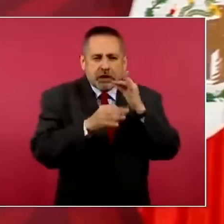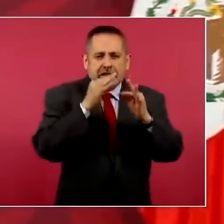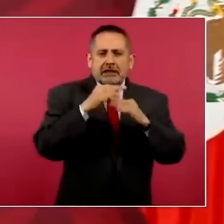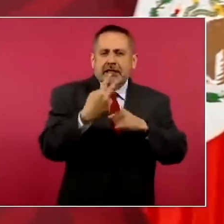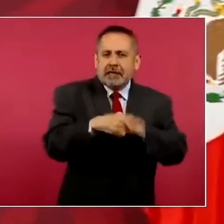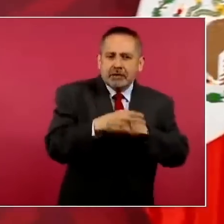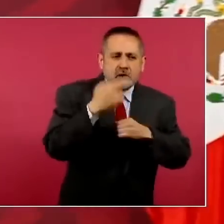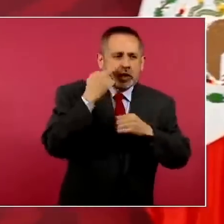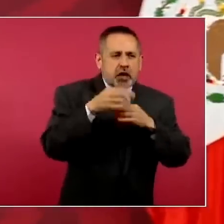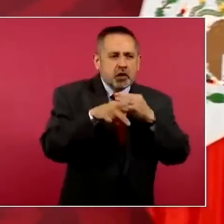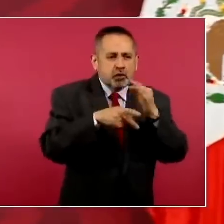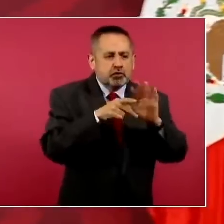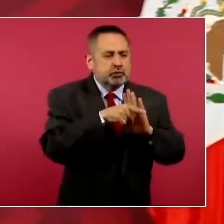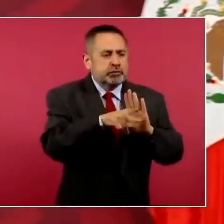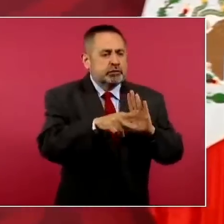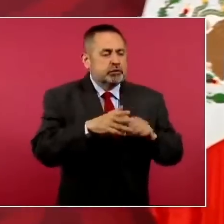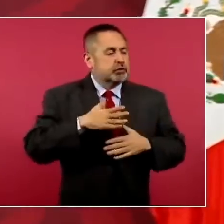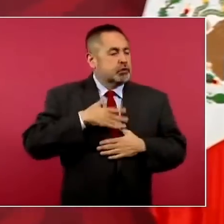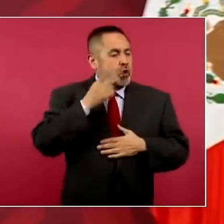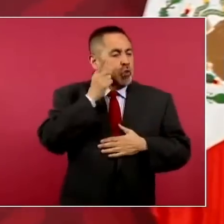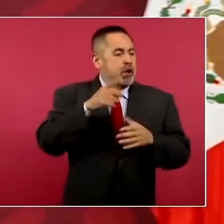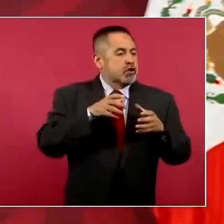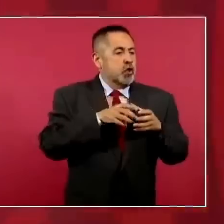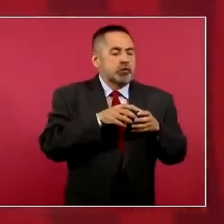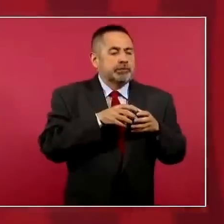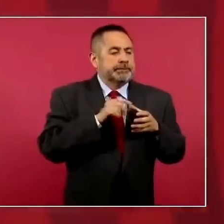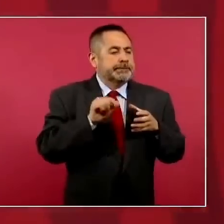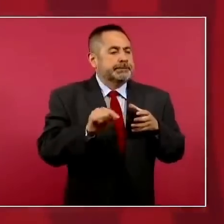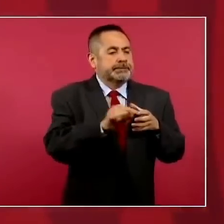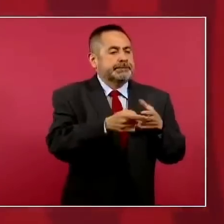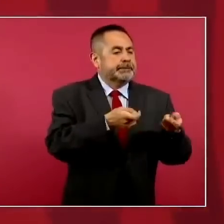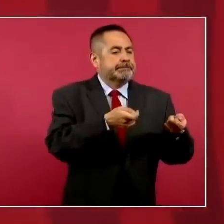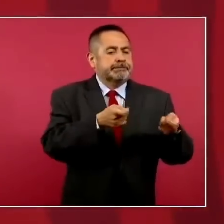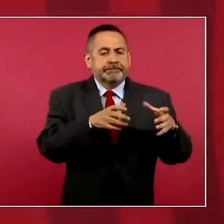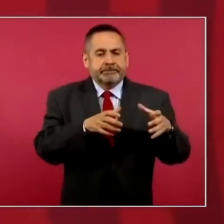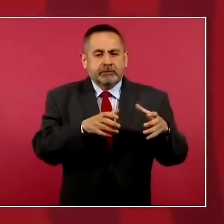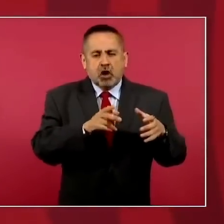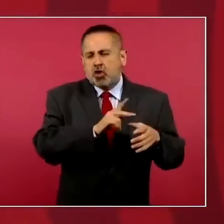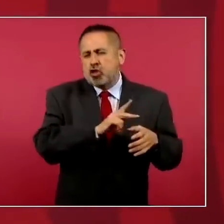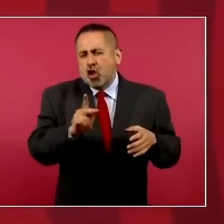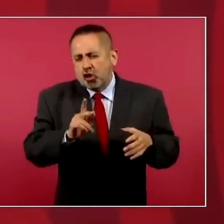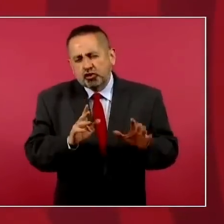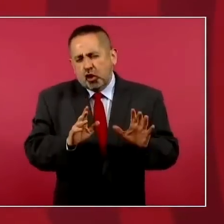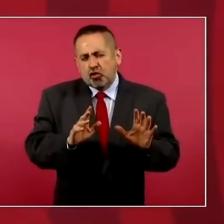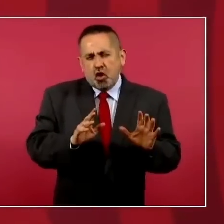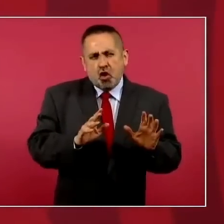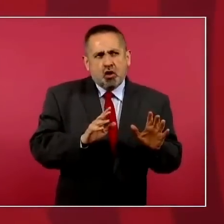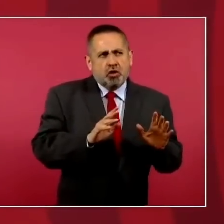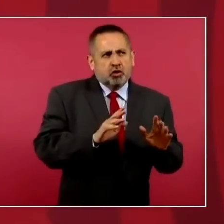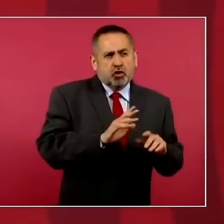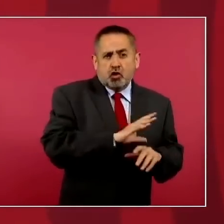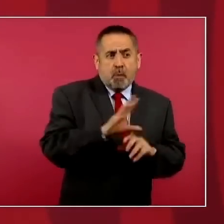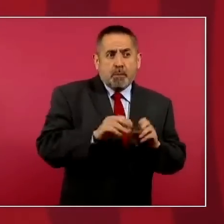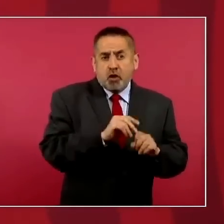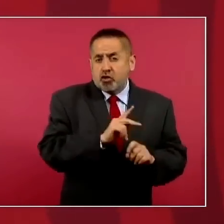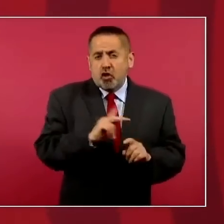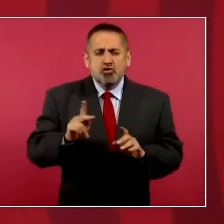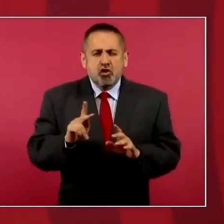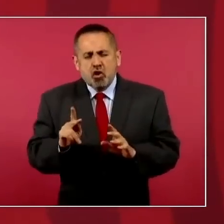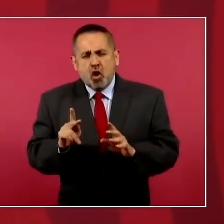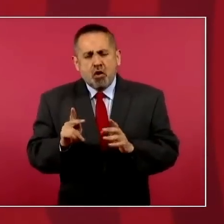periodistas, no todos desde luego, ni todos los medios de comunicación,